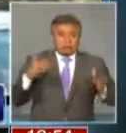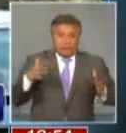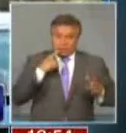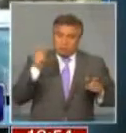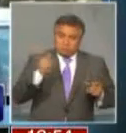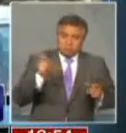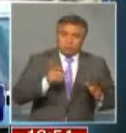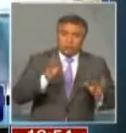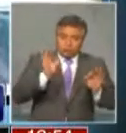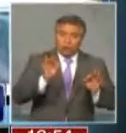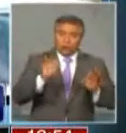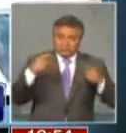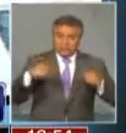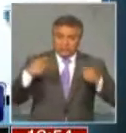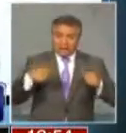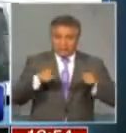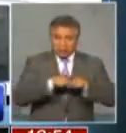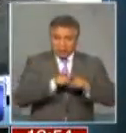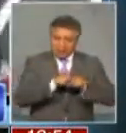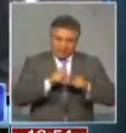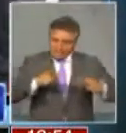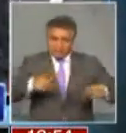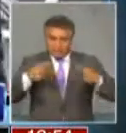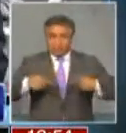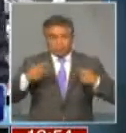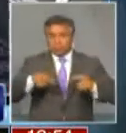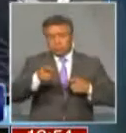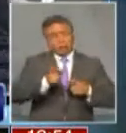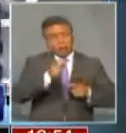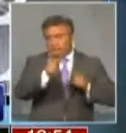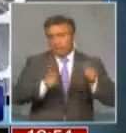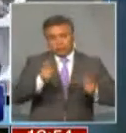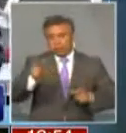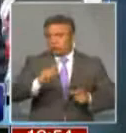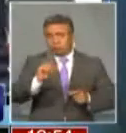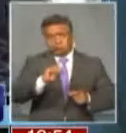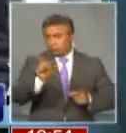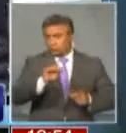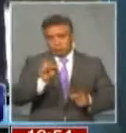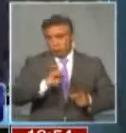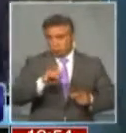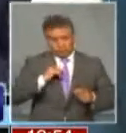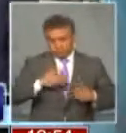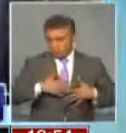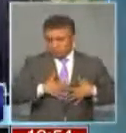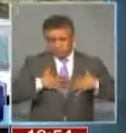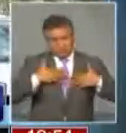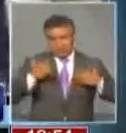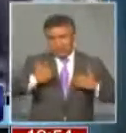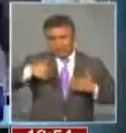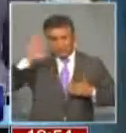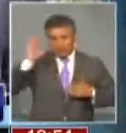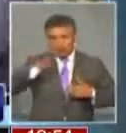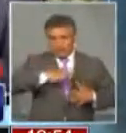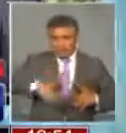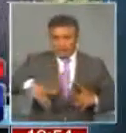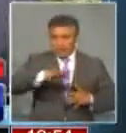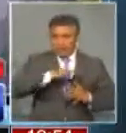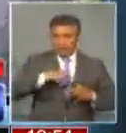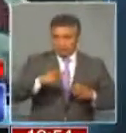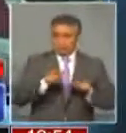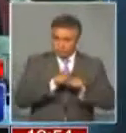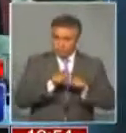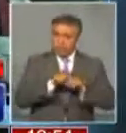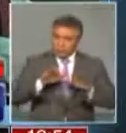o han tratado de poner posturas disidentes, son personas que no representan el sentir de la gran mayoría de los militantes de la UDI, quienes han actuado con